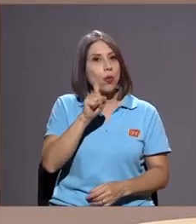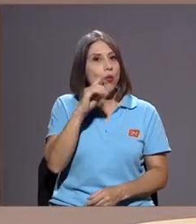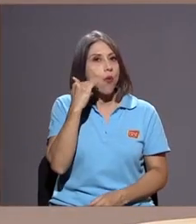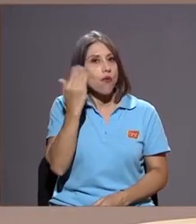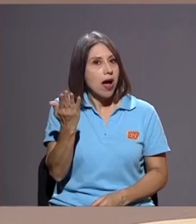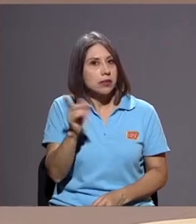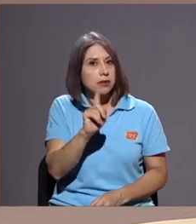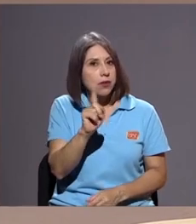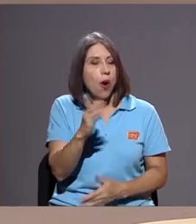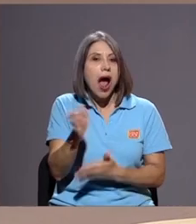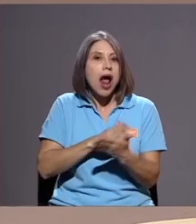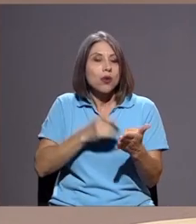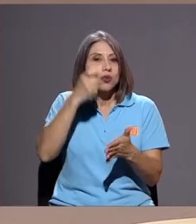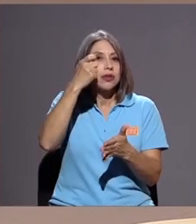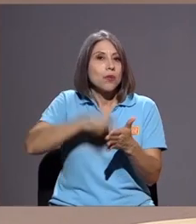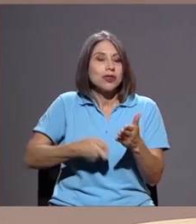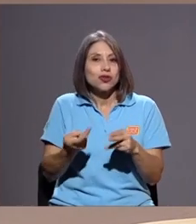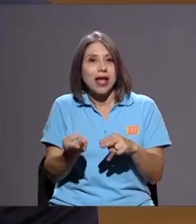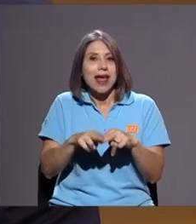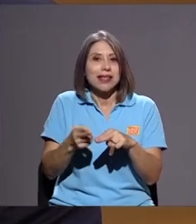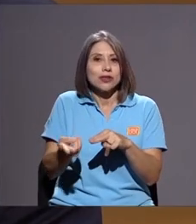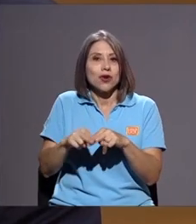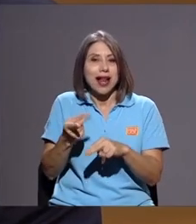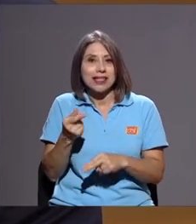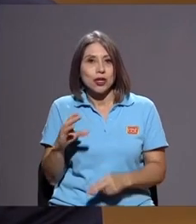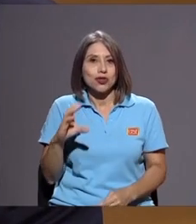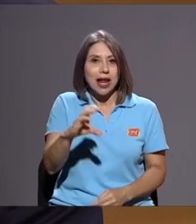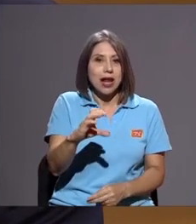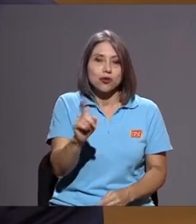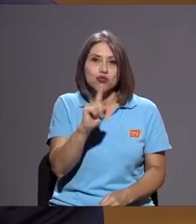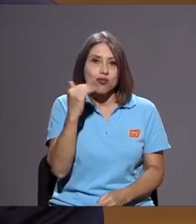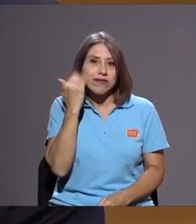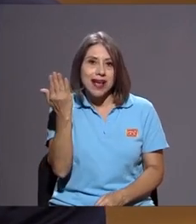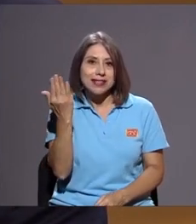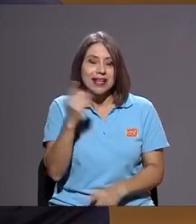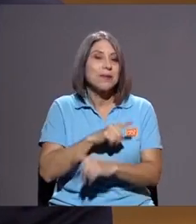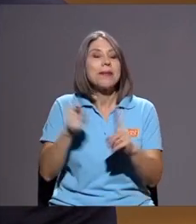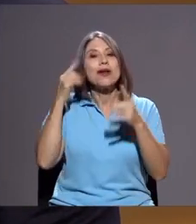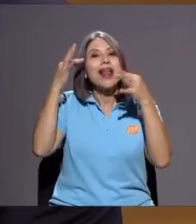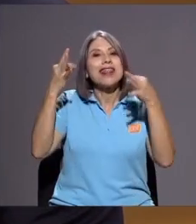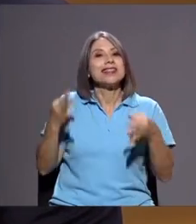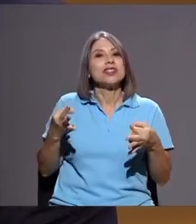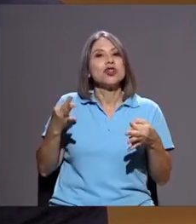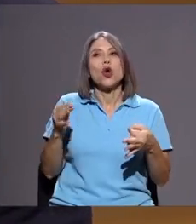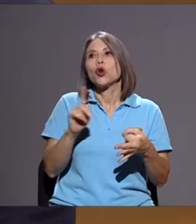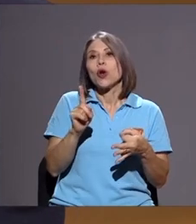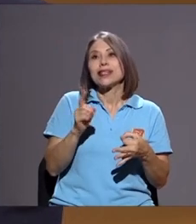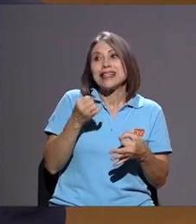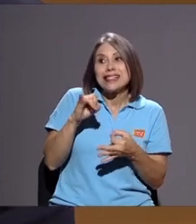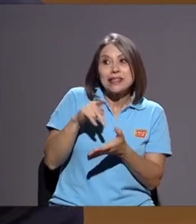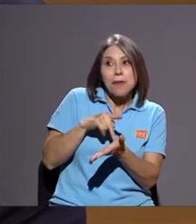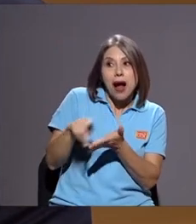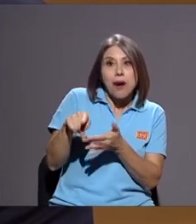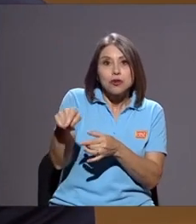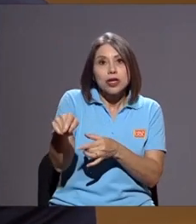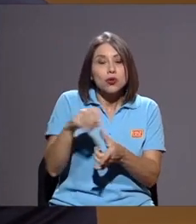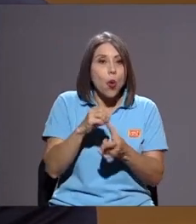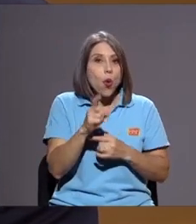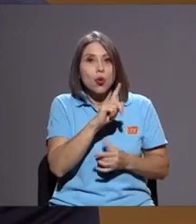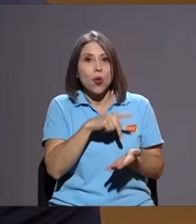impuestos adicionales en los salarios no es algo fácil pero la decisión no es si pagamos sus impuestos o no los pagamos